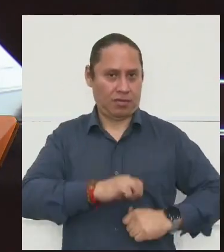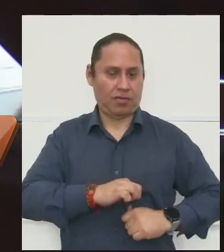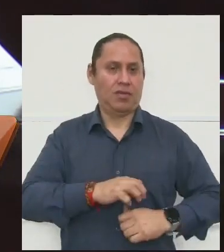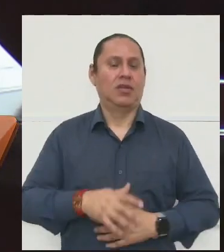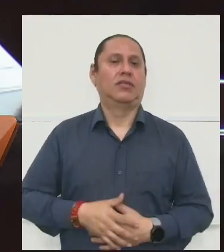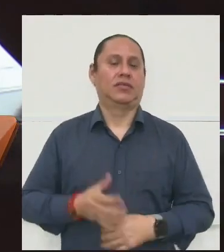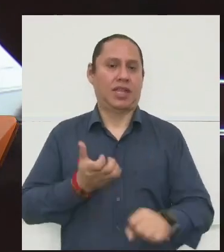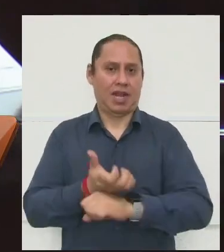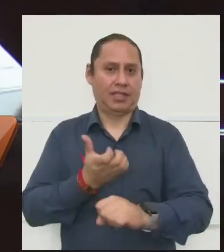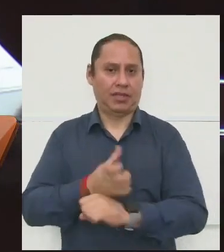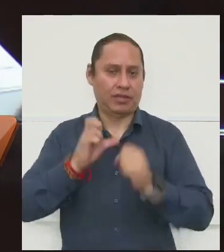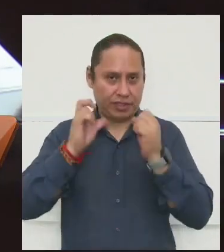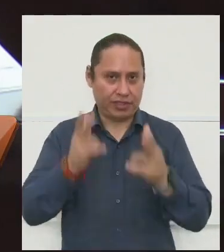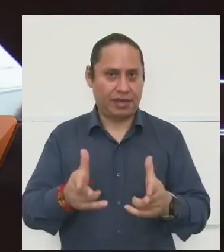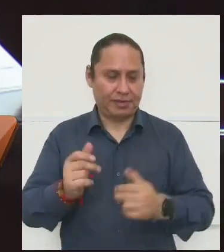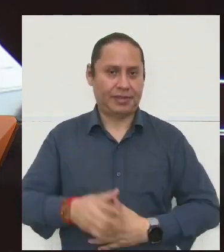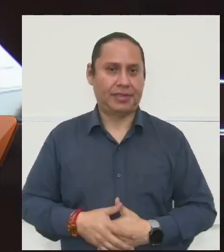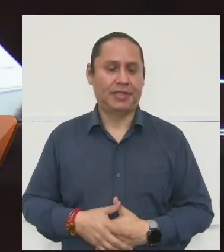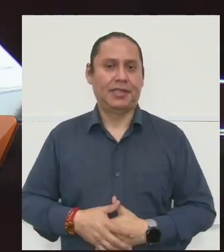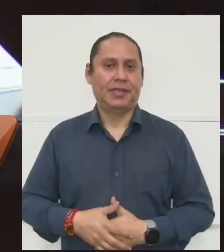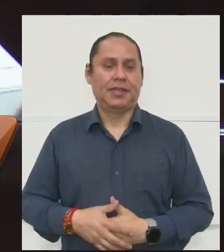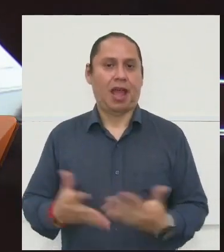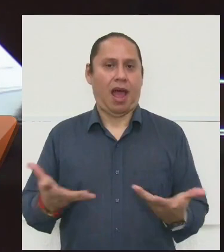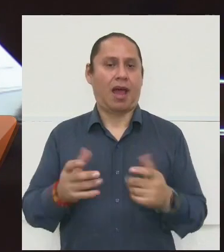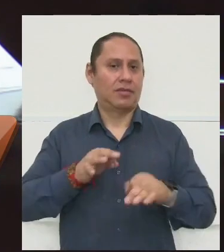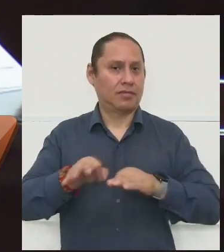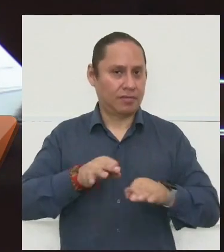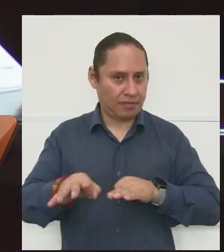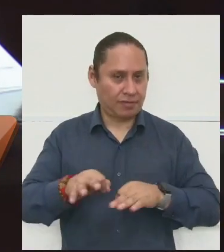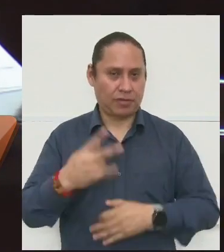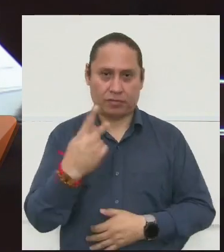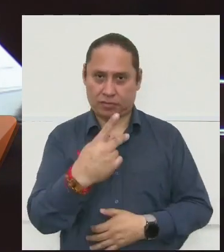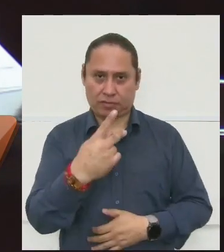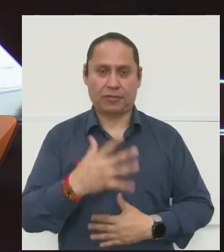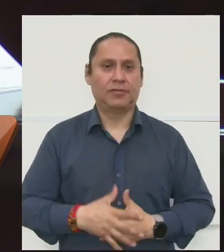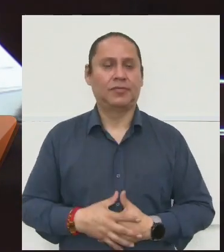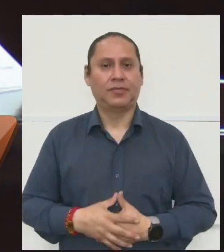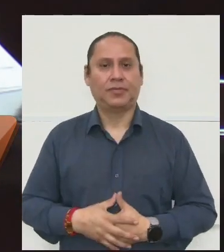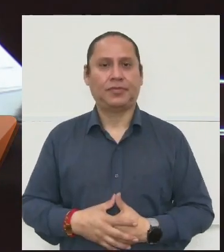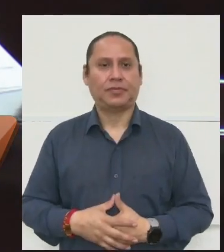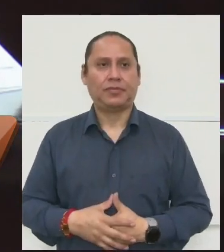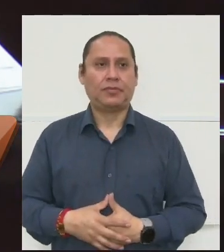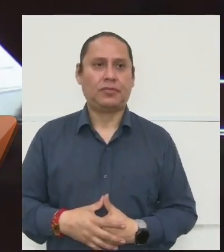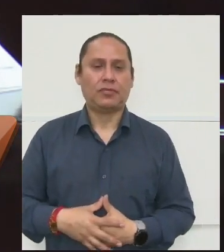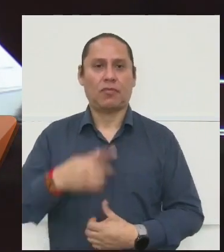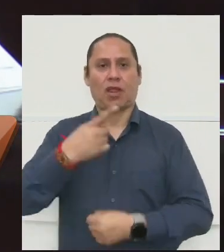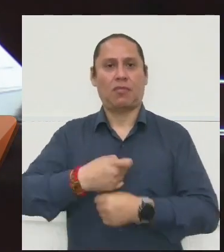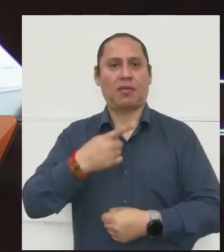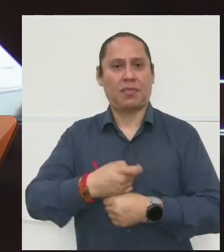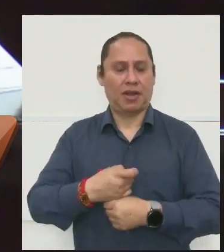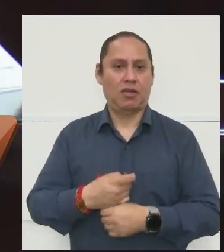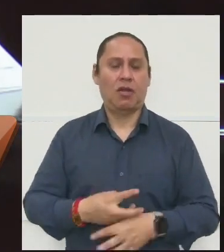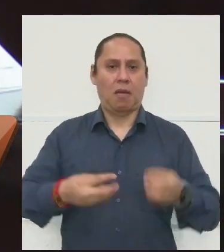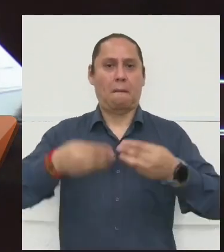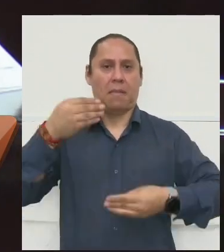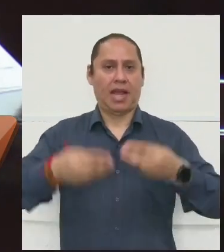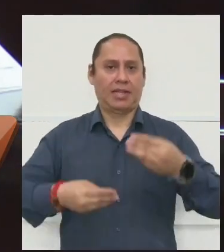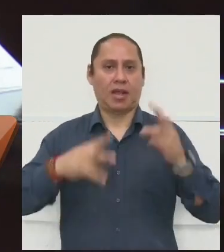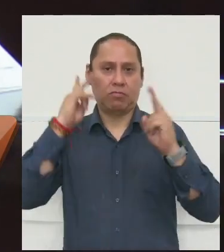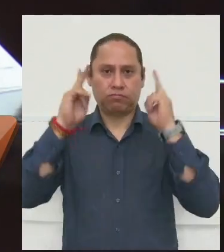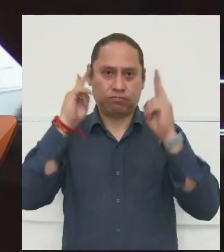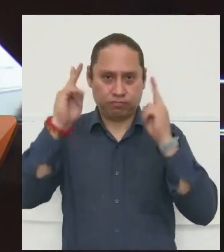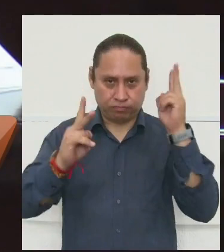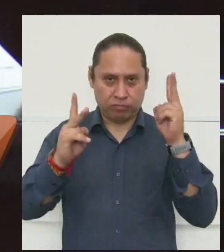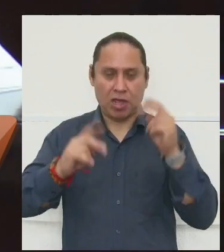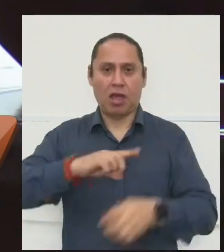judicial del estado de Chiapas desempeñándome como primero como magistrado visitador